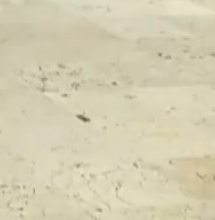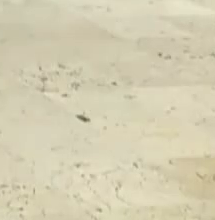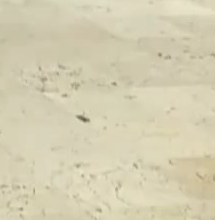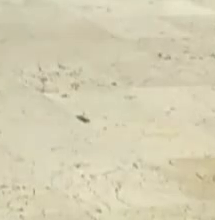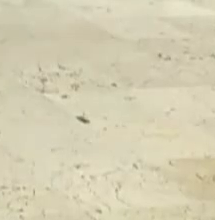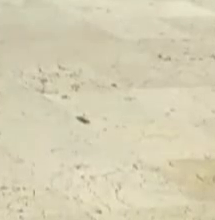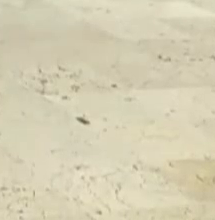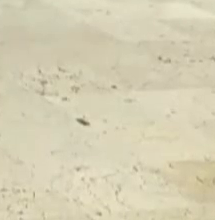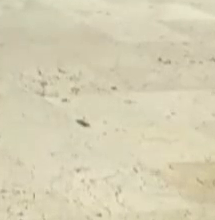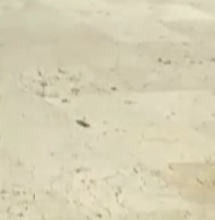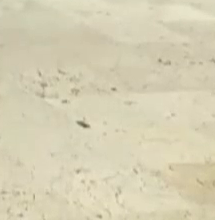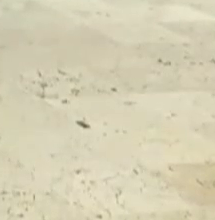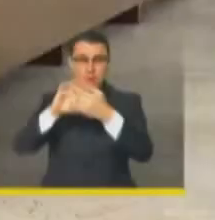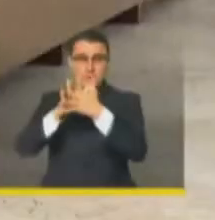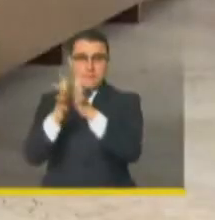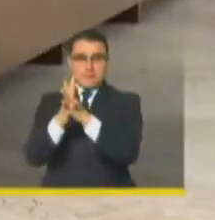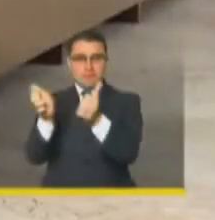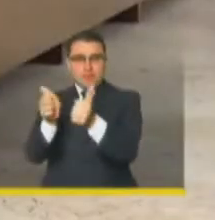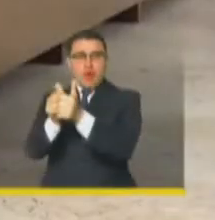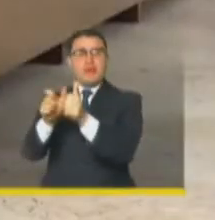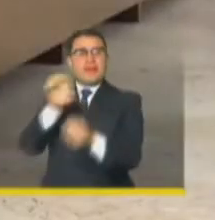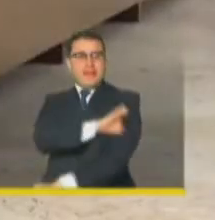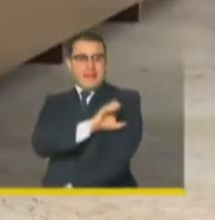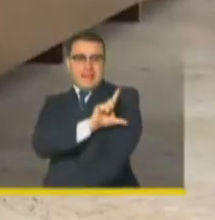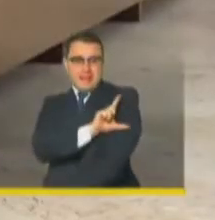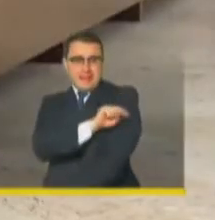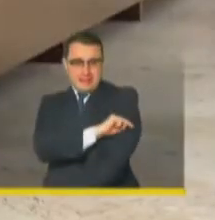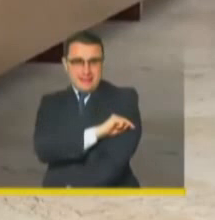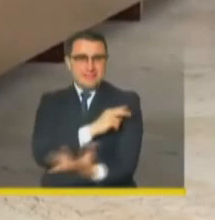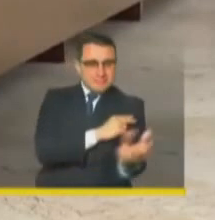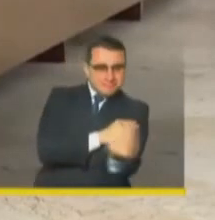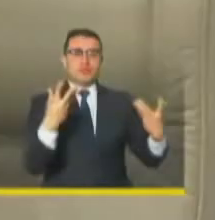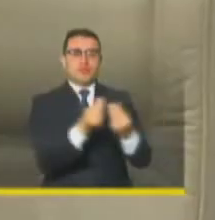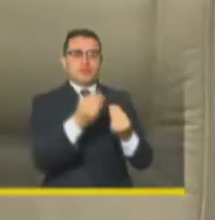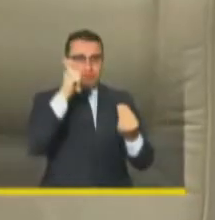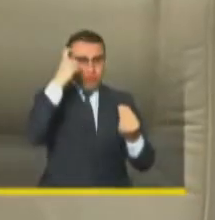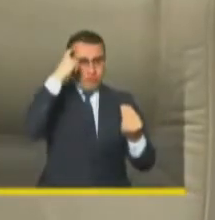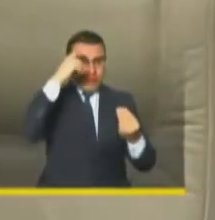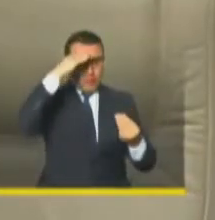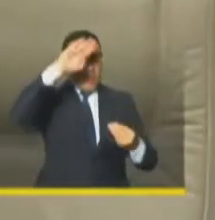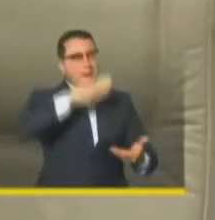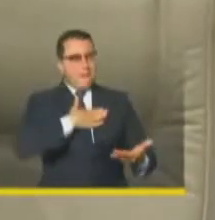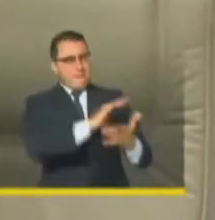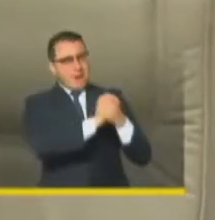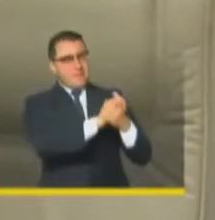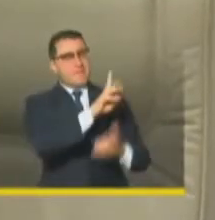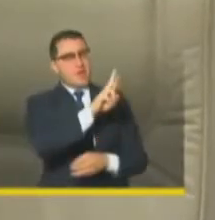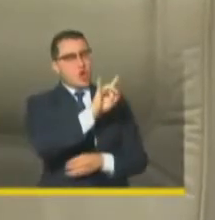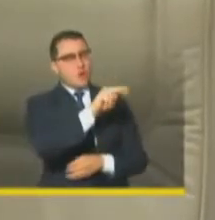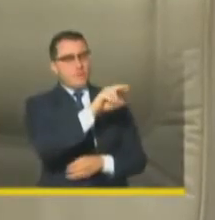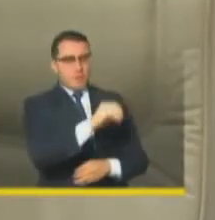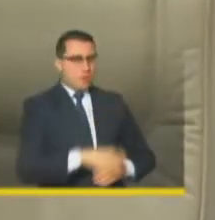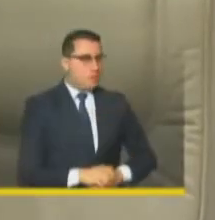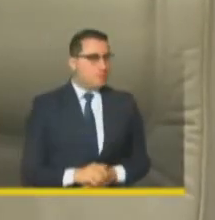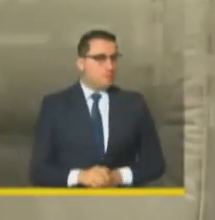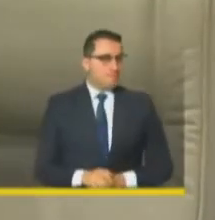Cuba también. Bueno. ¿Por qué? Porque fue justamente en territorio cubano donde firmaron este acuerdo en las últimas horas